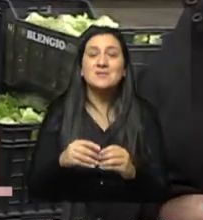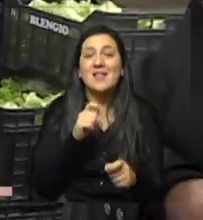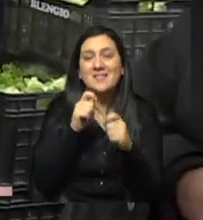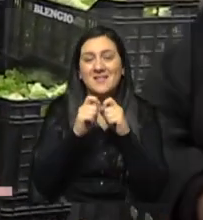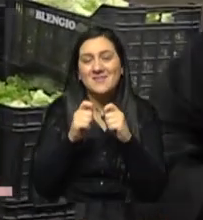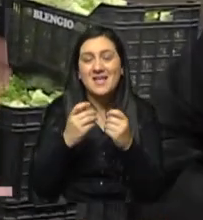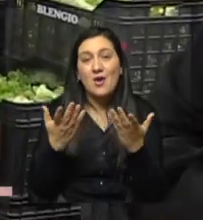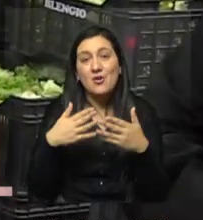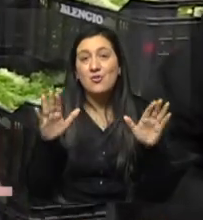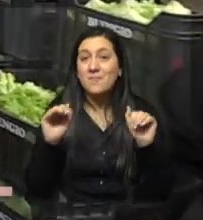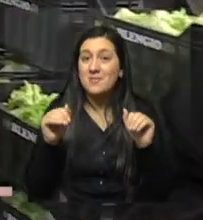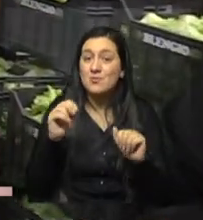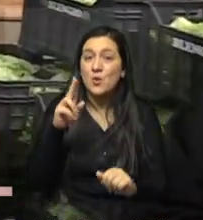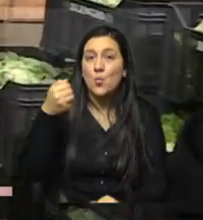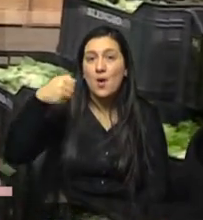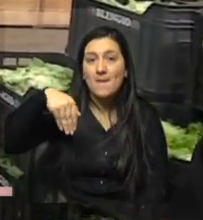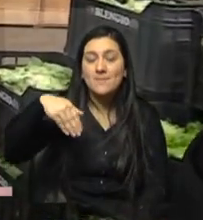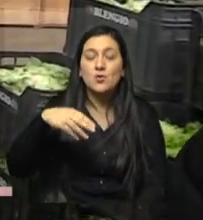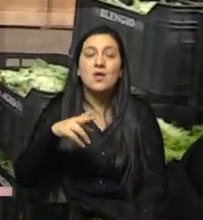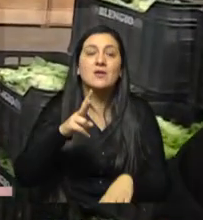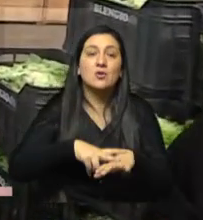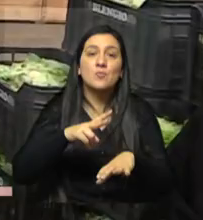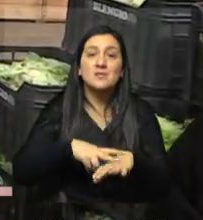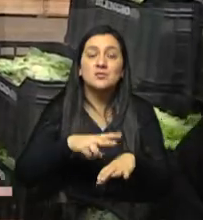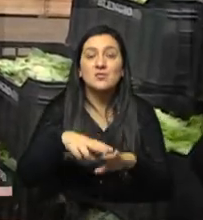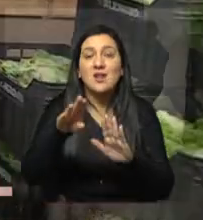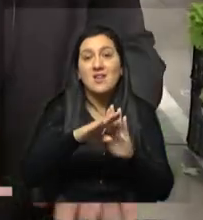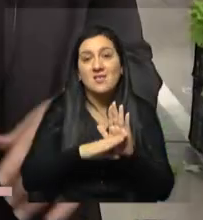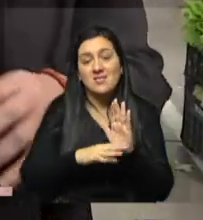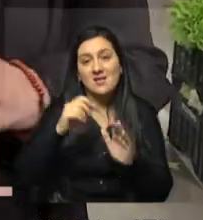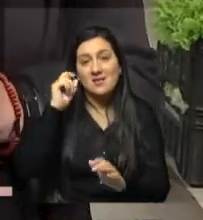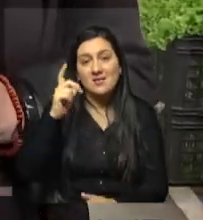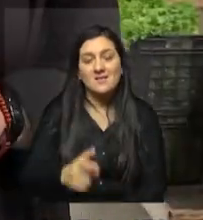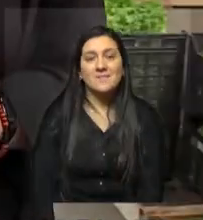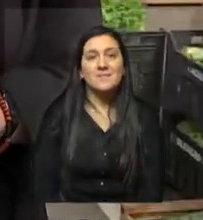nos despedimos de la UAM, entonces, con las recomendaciones de lo que vale la pena comprar y aprovechar por los precios. Perfecto, Natalia.